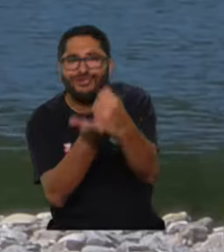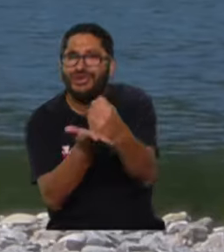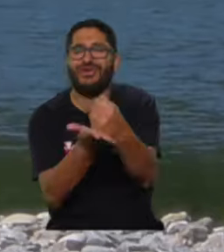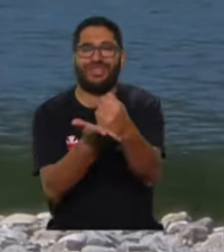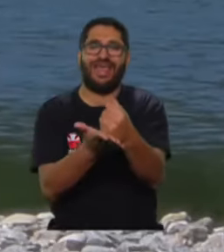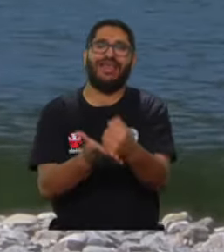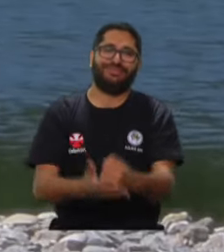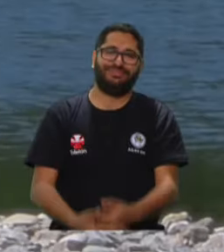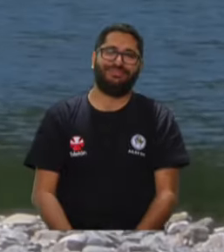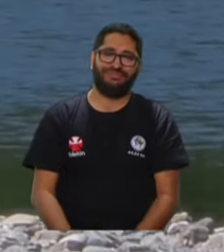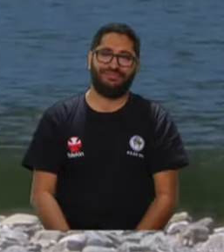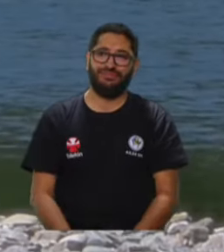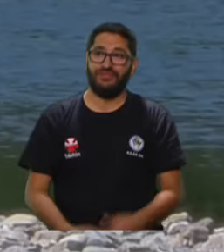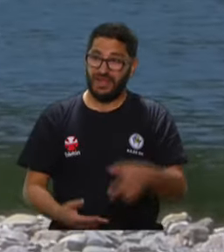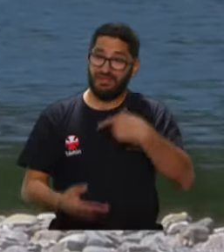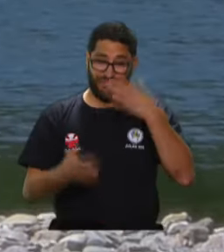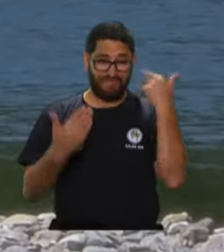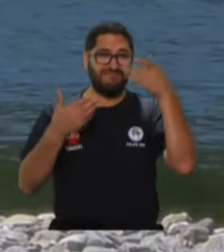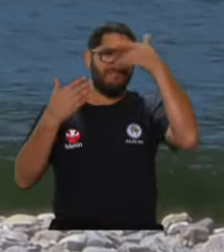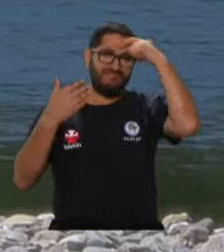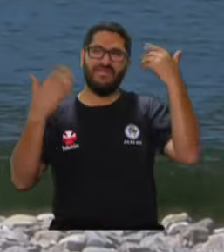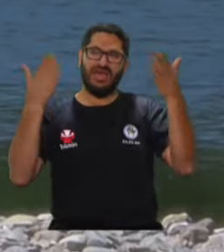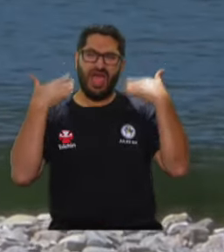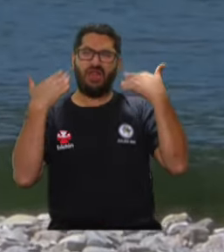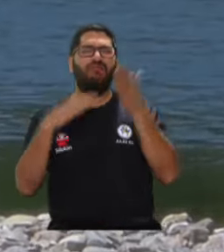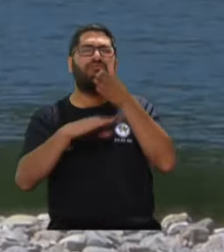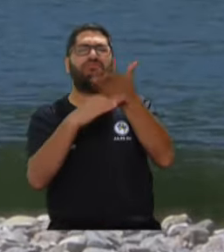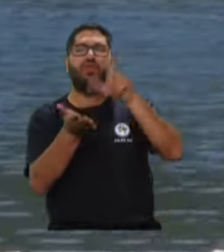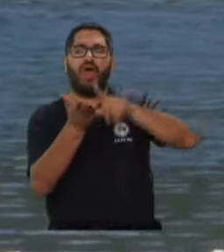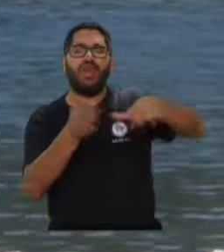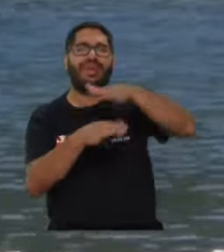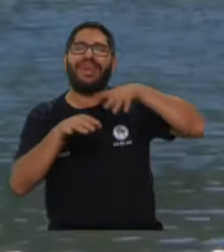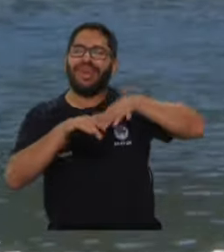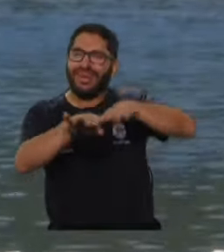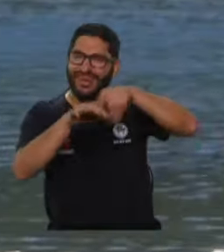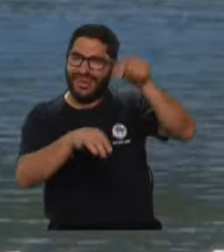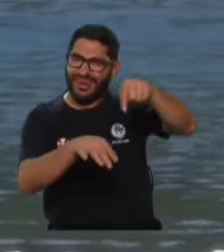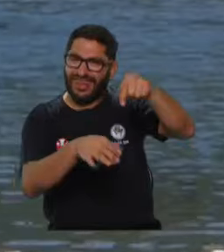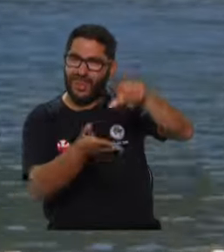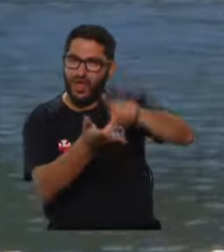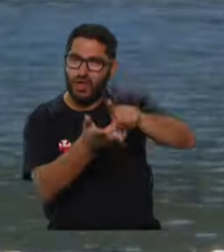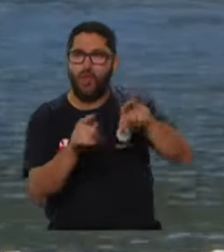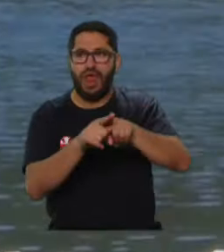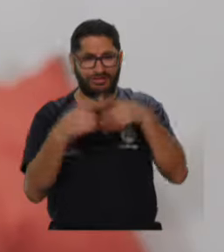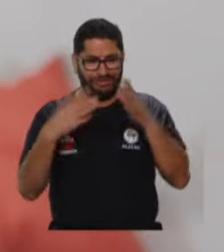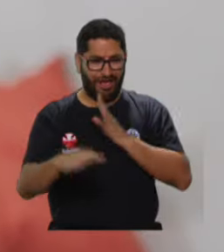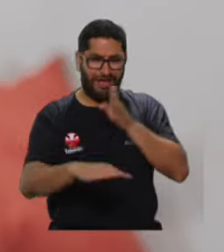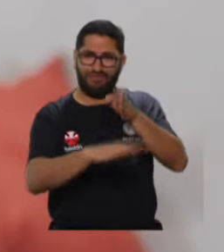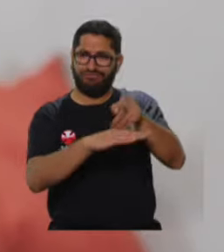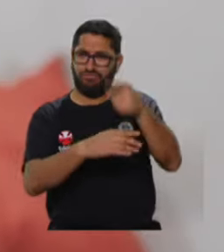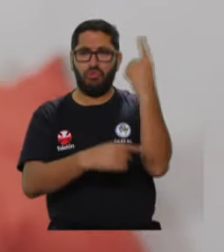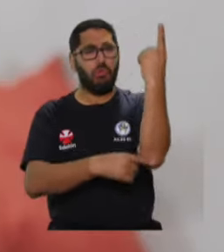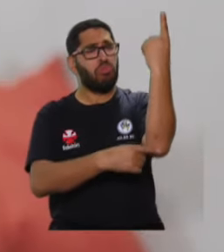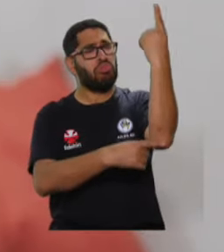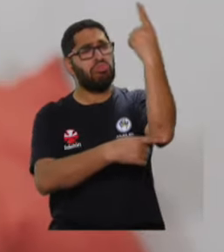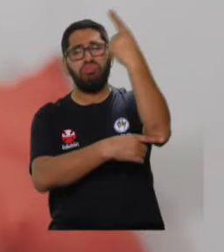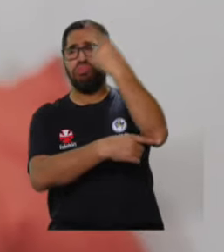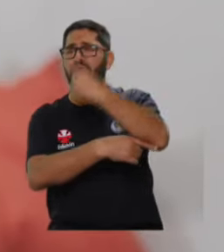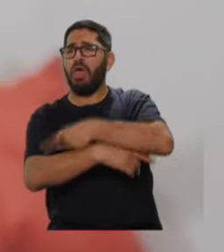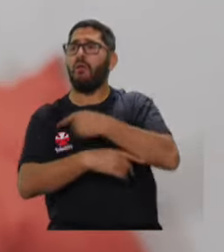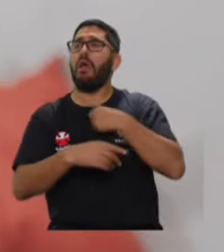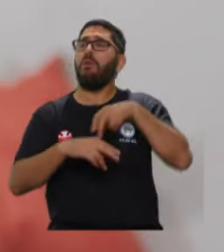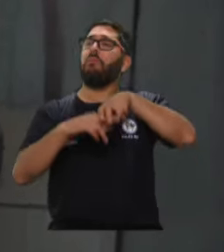Como era en verano, fuimos al río a pasar el rato. Ya me había tirado como varios piqueros en el mismo día y me tocó